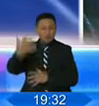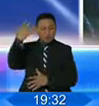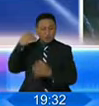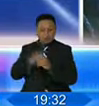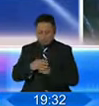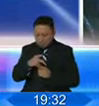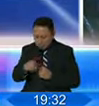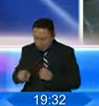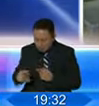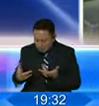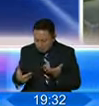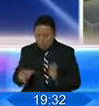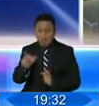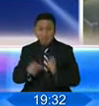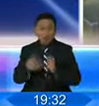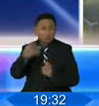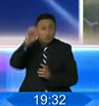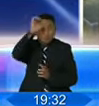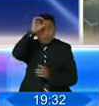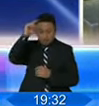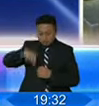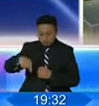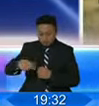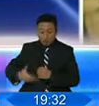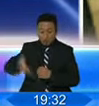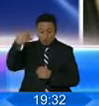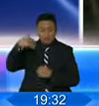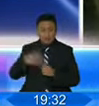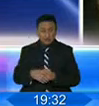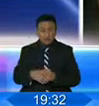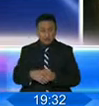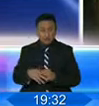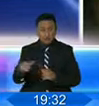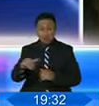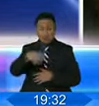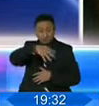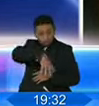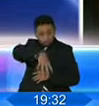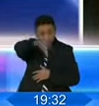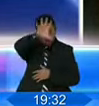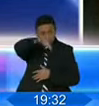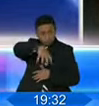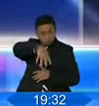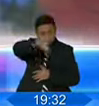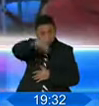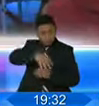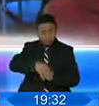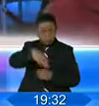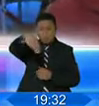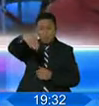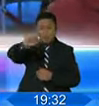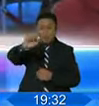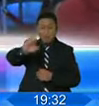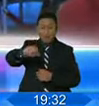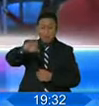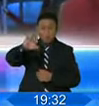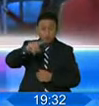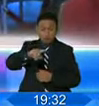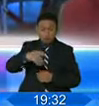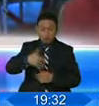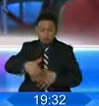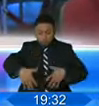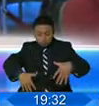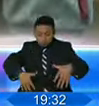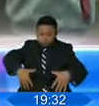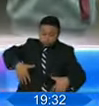vez la gente no conoce que aquí tuvimos mastodontes, que son parientes de los elefantes, de los mamuts, perezosos gigantes aquí